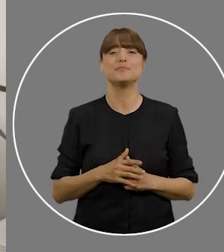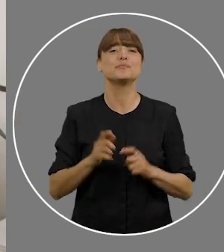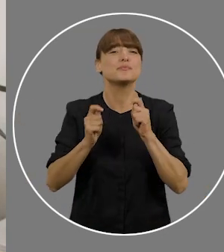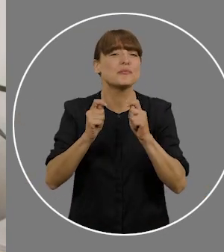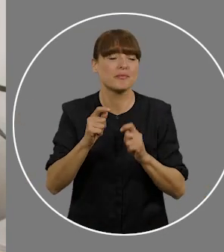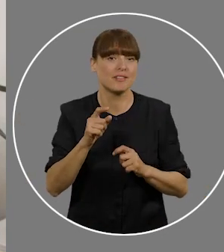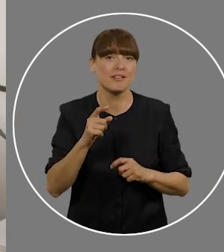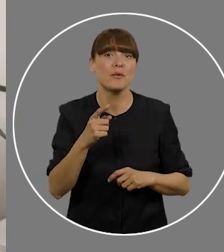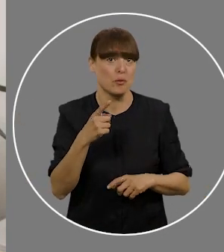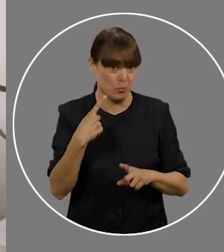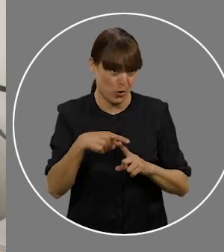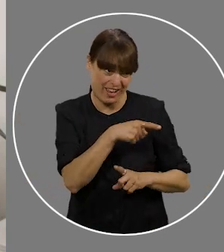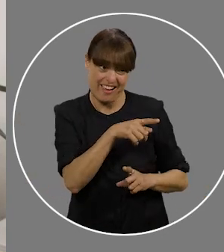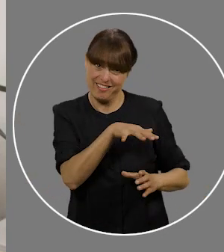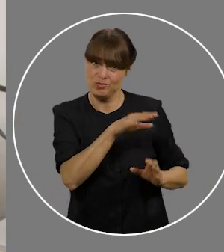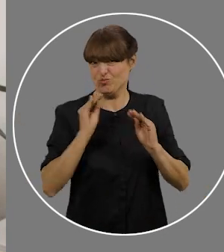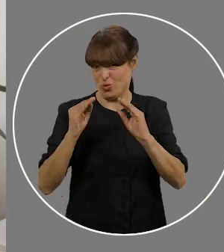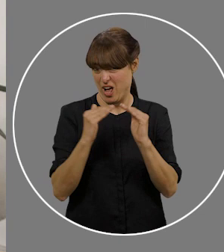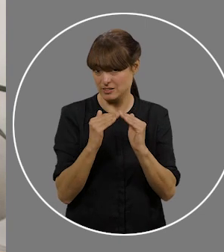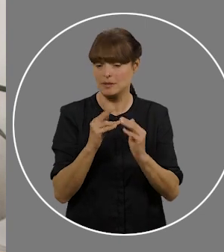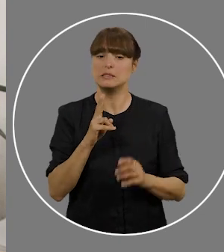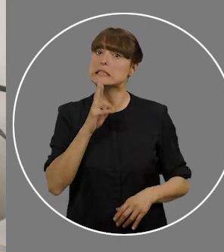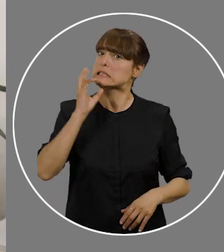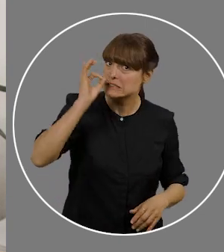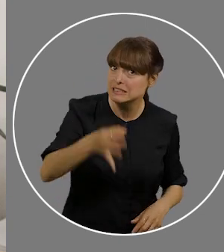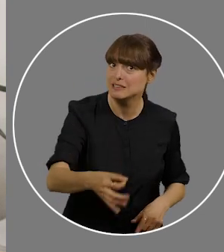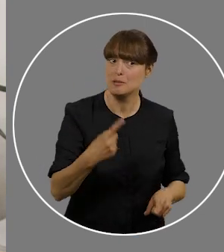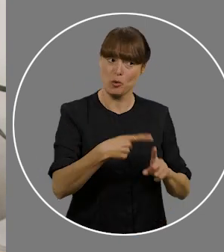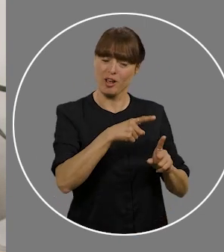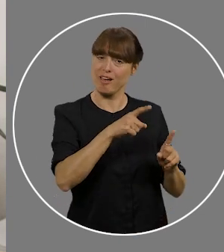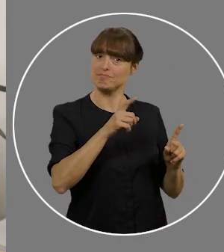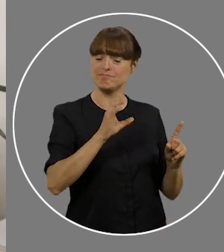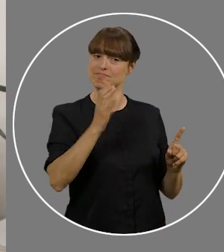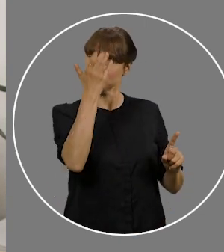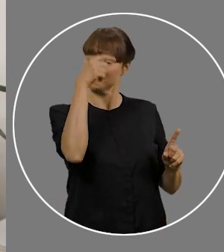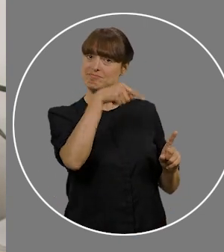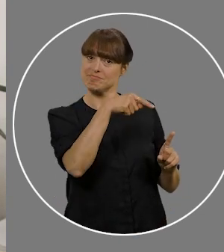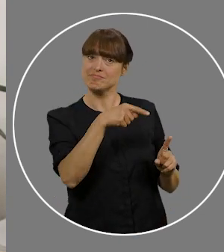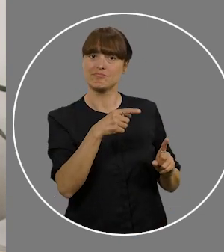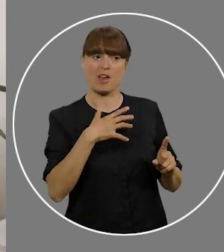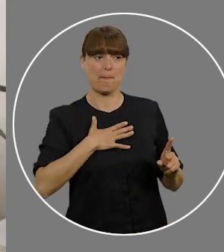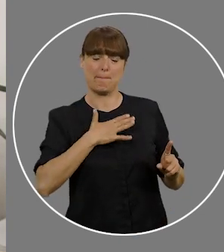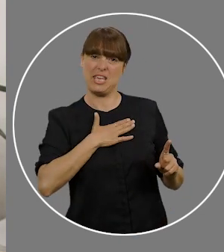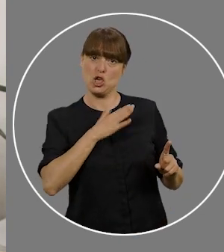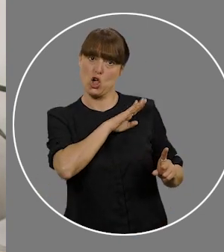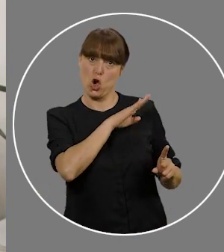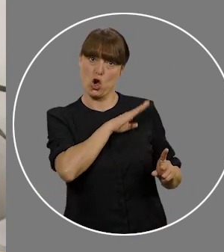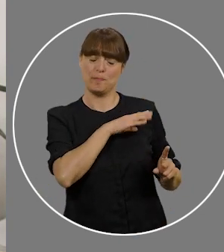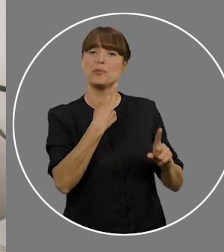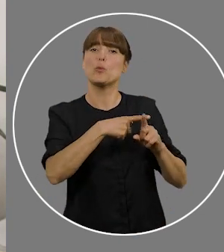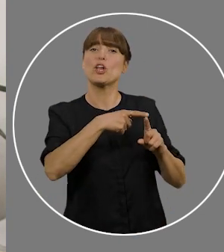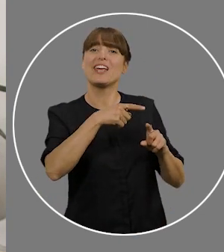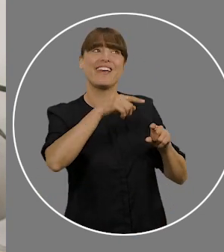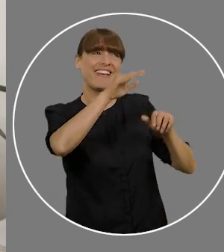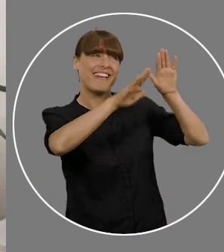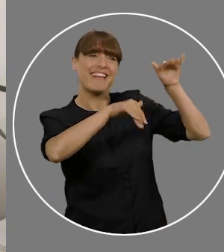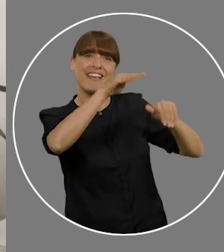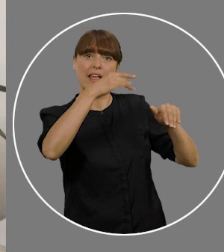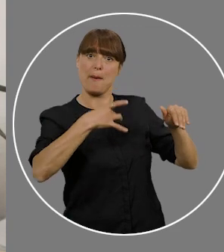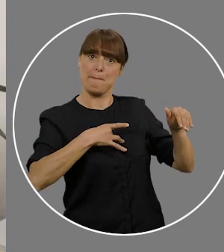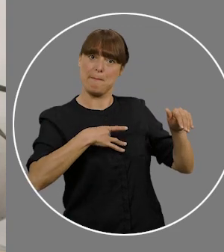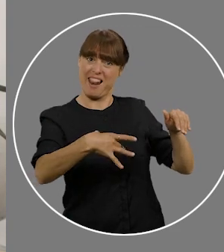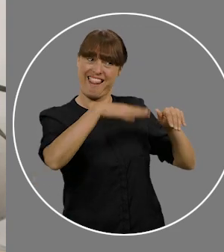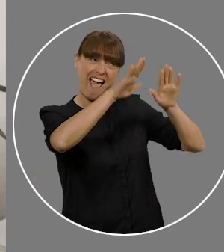Porque ¿sabe? Se lo habían hecho a su manera. Sí, y... sí, y luego pues estaba curioso, sí, digamos, porque... La cal viva apretaba